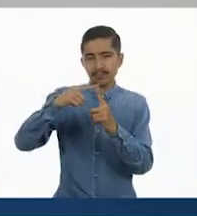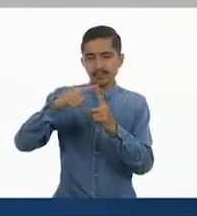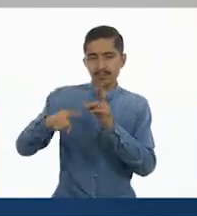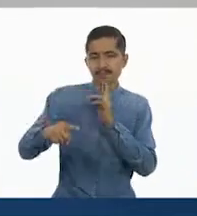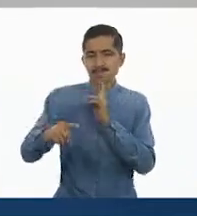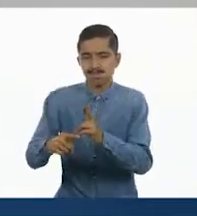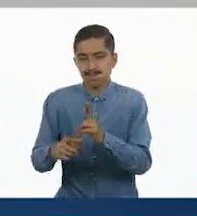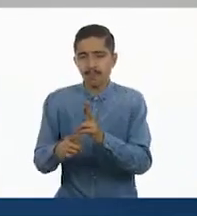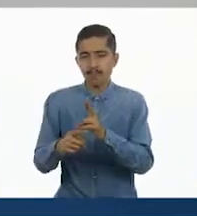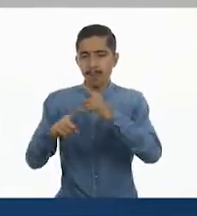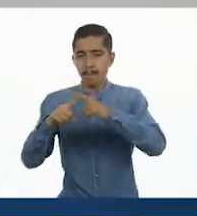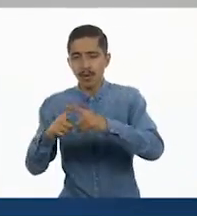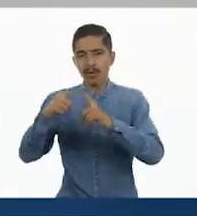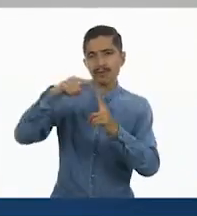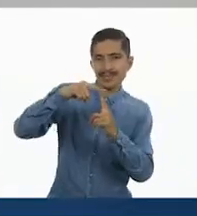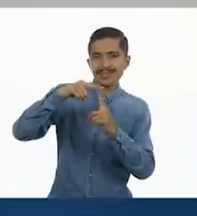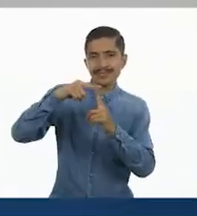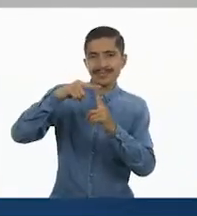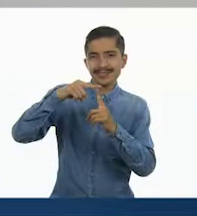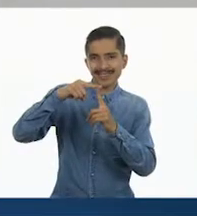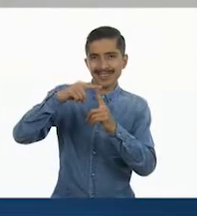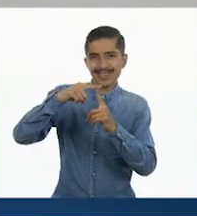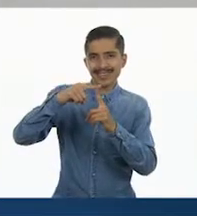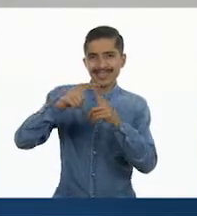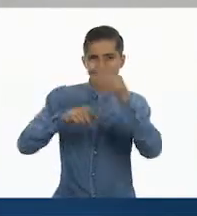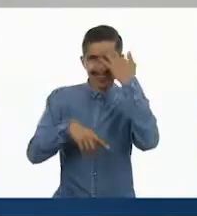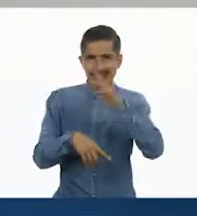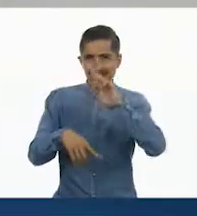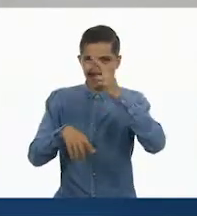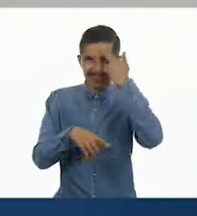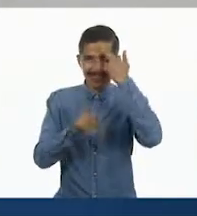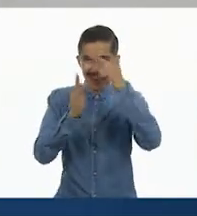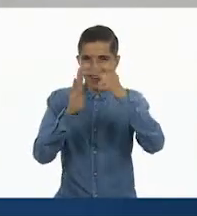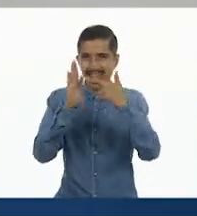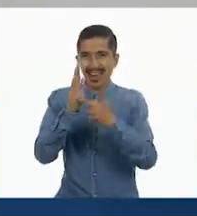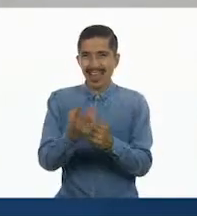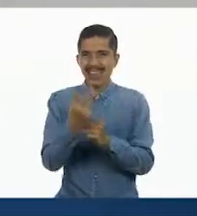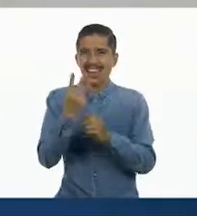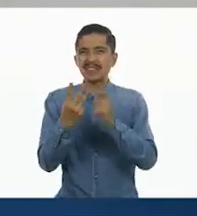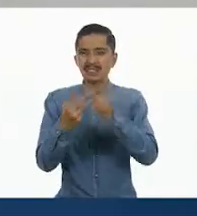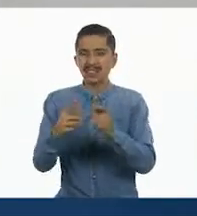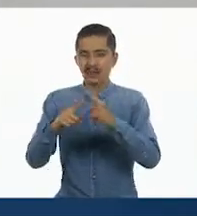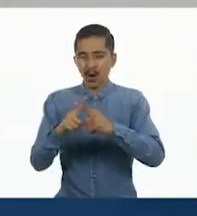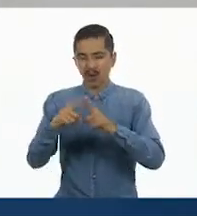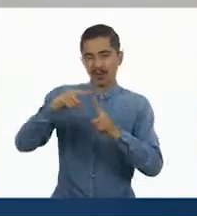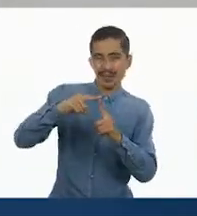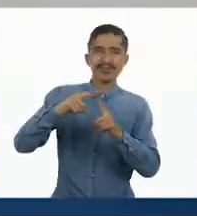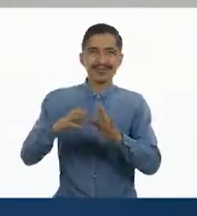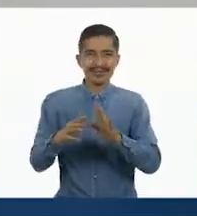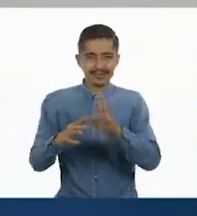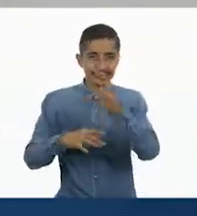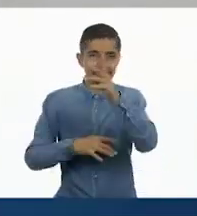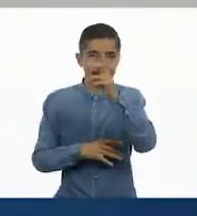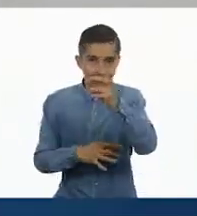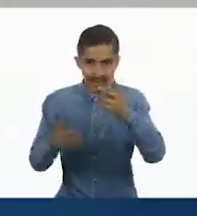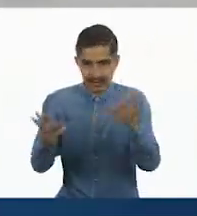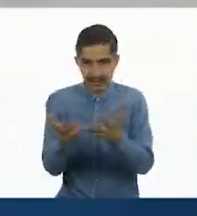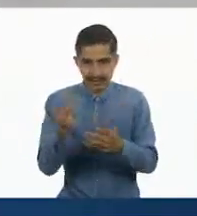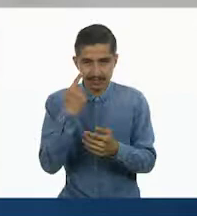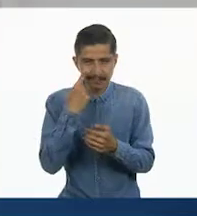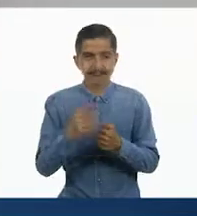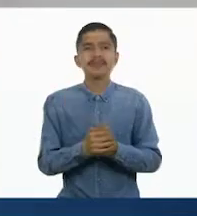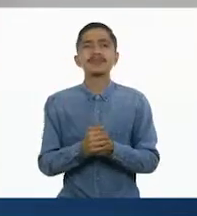una regla de 3. Acuérdense que ya hemos platicado cómo se hace la regla de 3. Sí. Entonces, ¿qué les parece? ¿La hacemos?